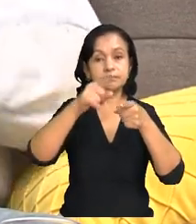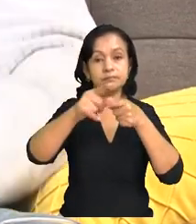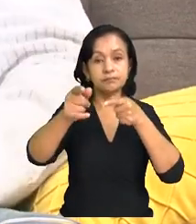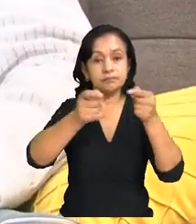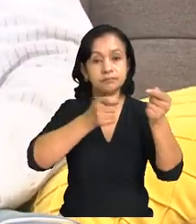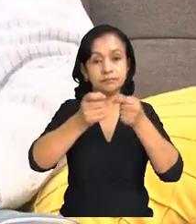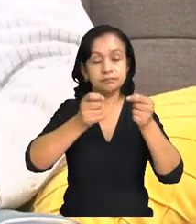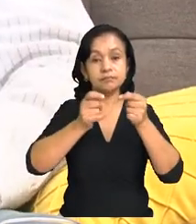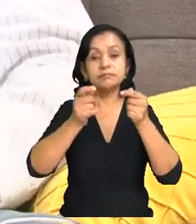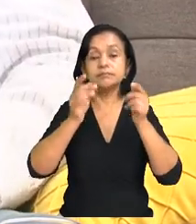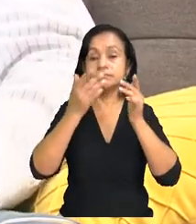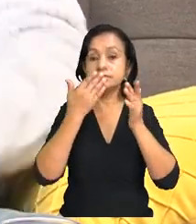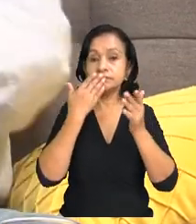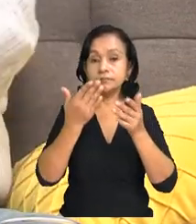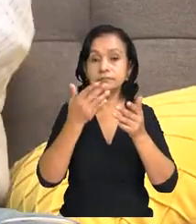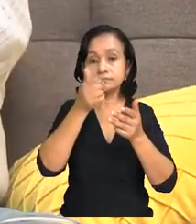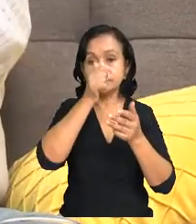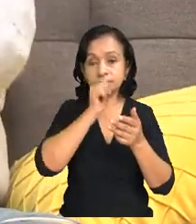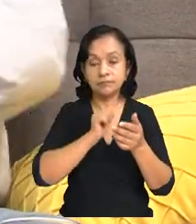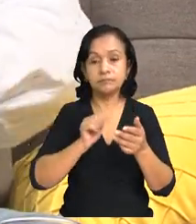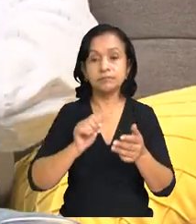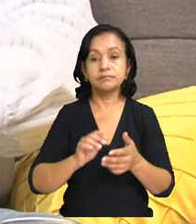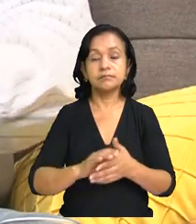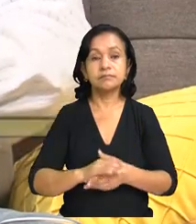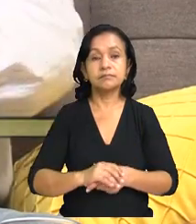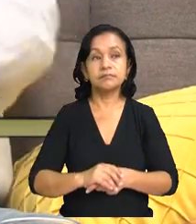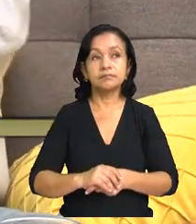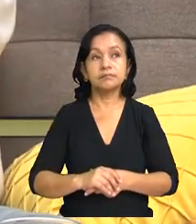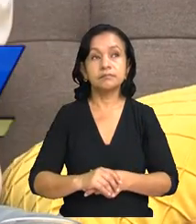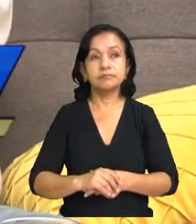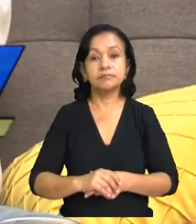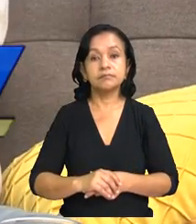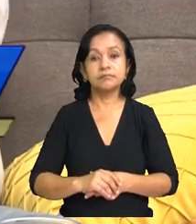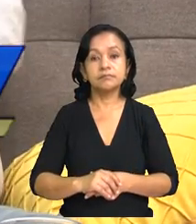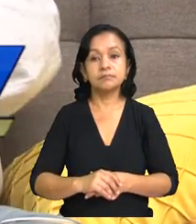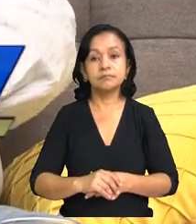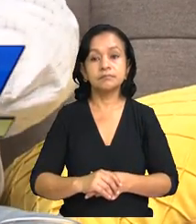opere y se mantengan los sistemas del agua. Sí, sí.